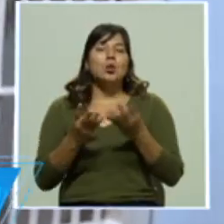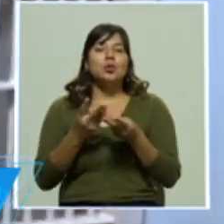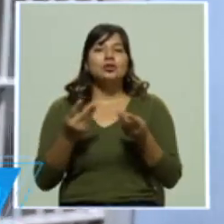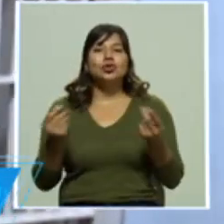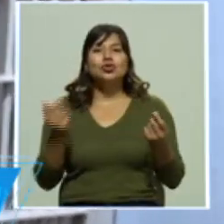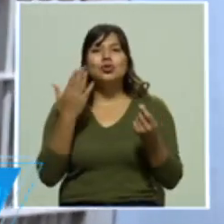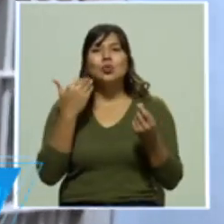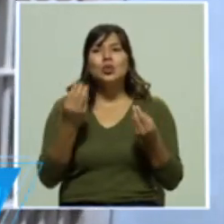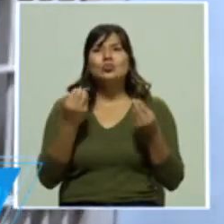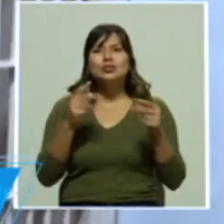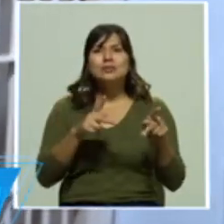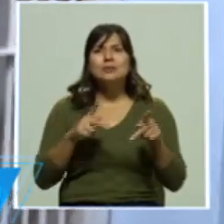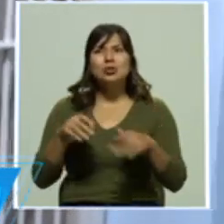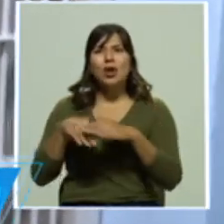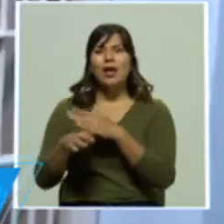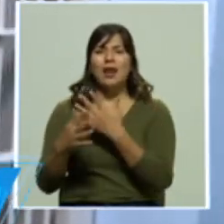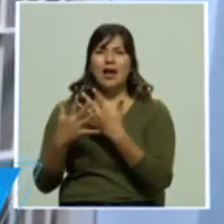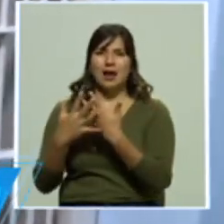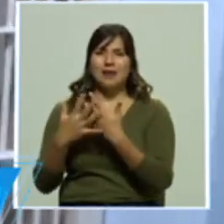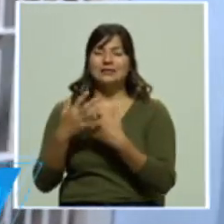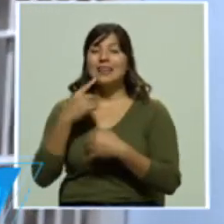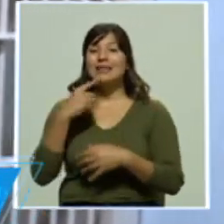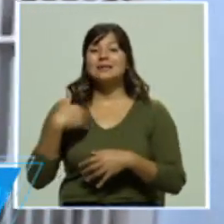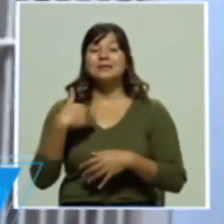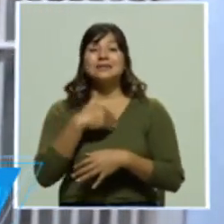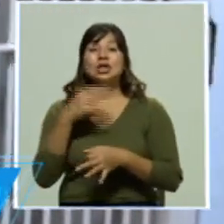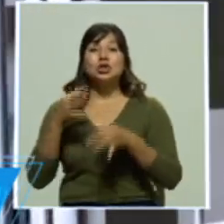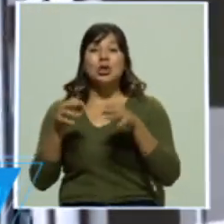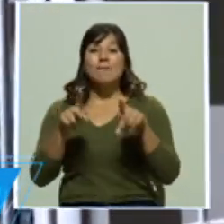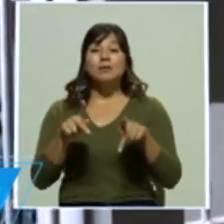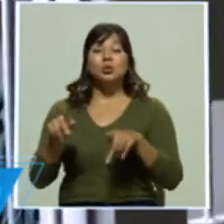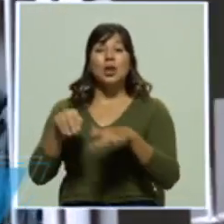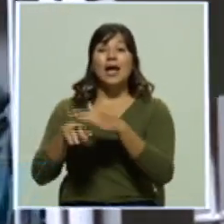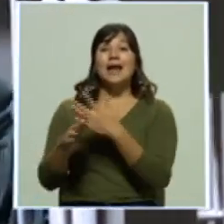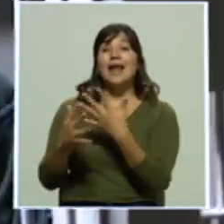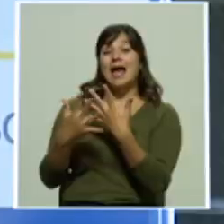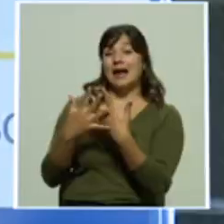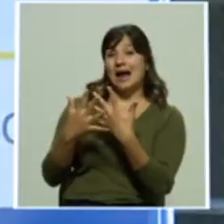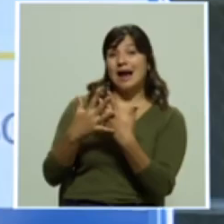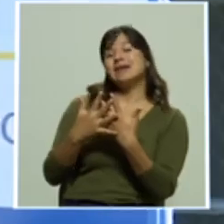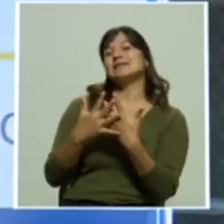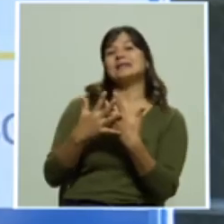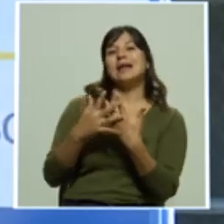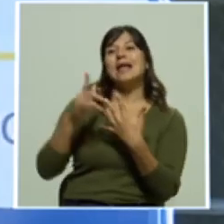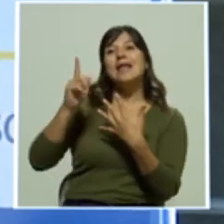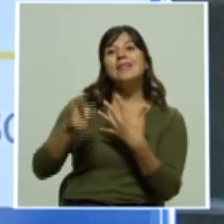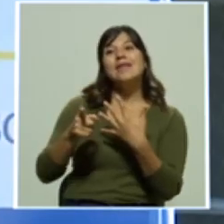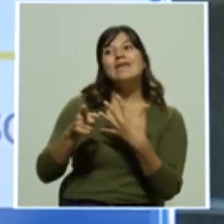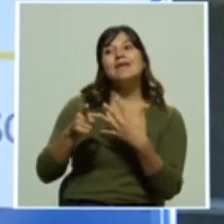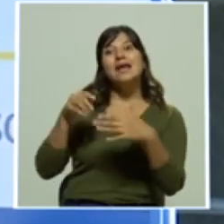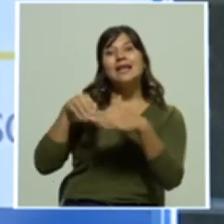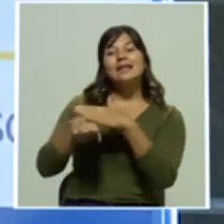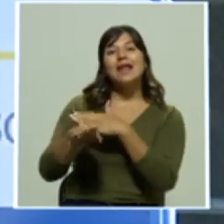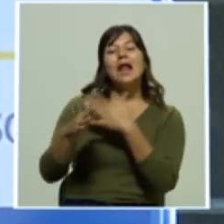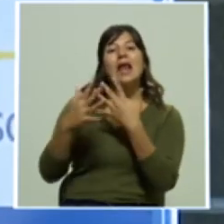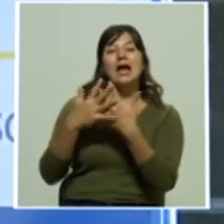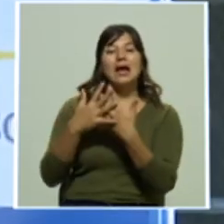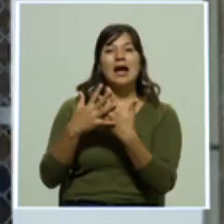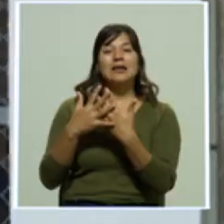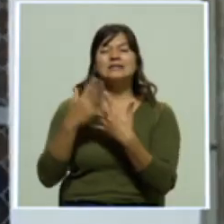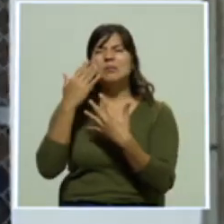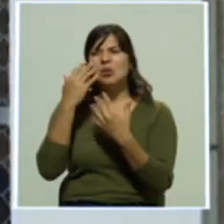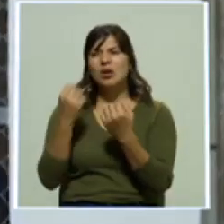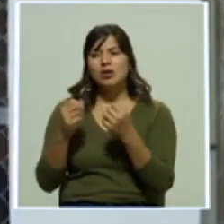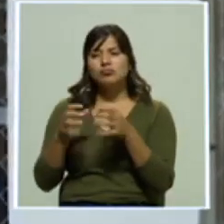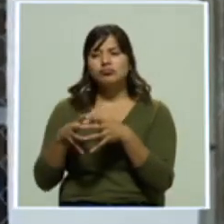celdas judiciales. Según Justicia, la acumulación de privados de libertad que deben ser trasladados al sistema penitenciario se generó